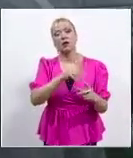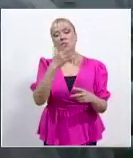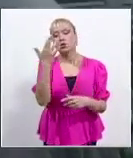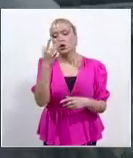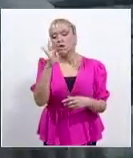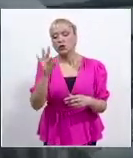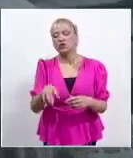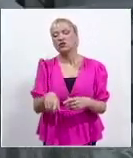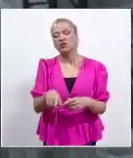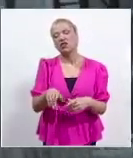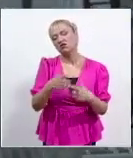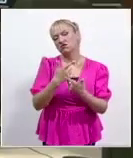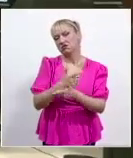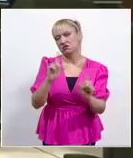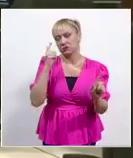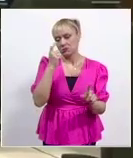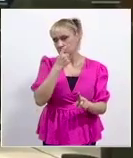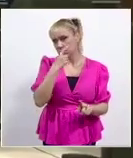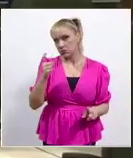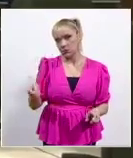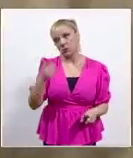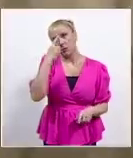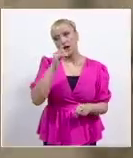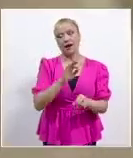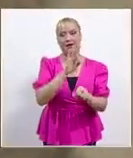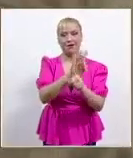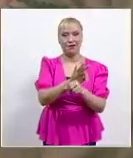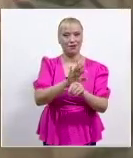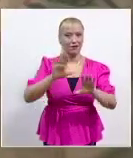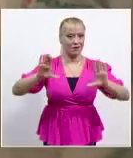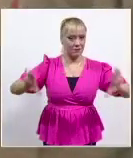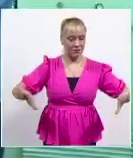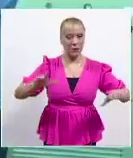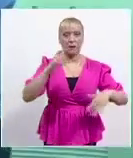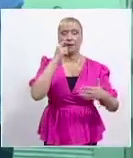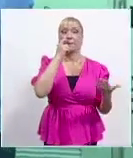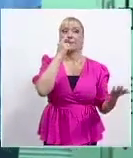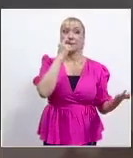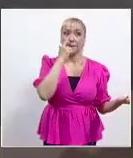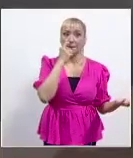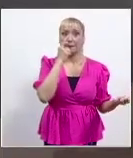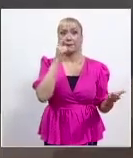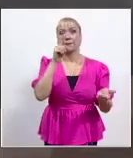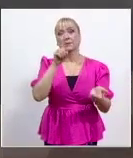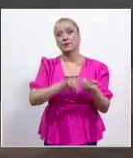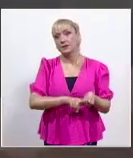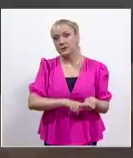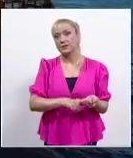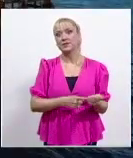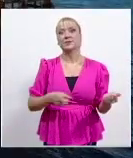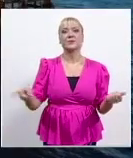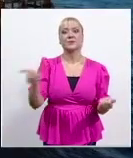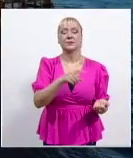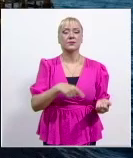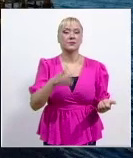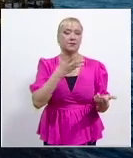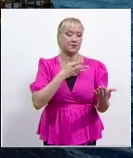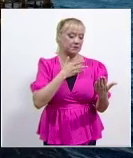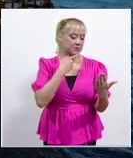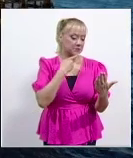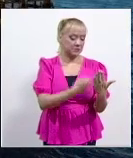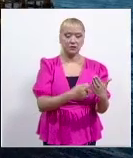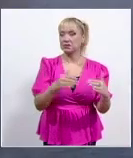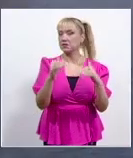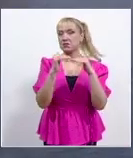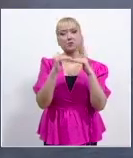una perspectiva entendida de protección de la familia, los derechos de quienes integran una familia de hecho son reconocidos en igualdad